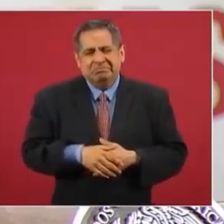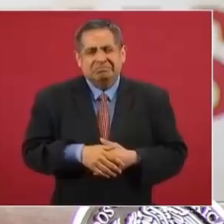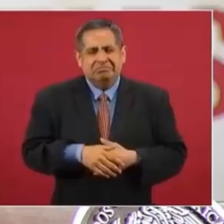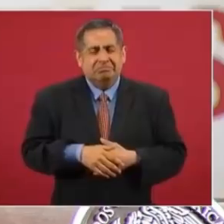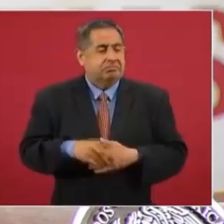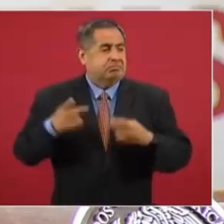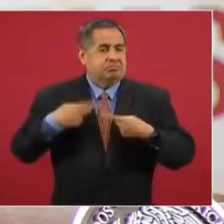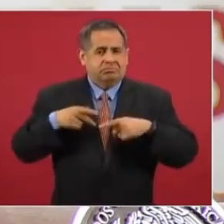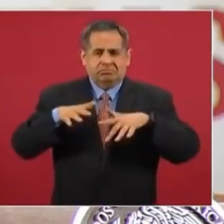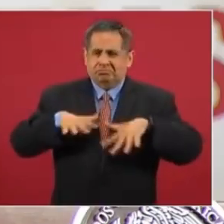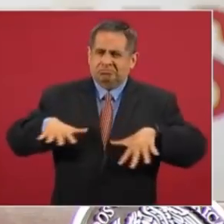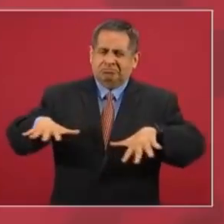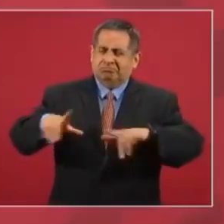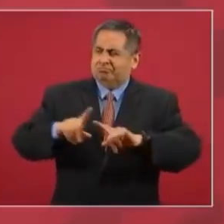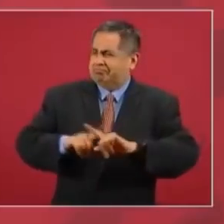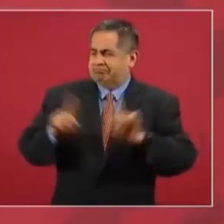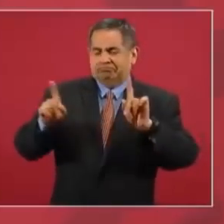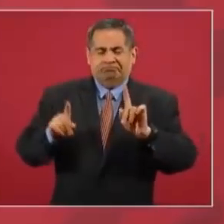y el pueblo es otra.